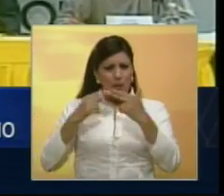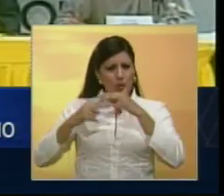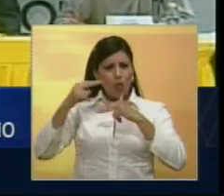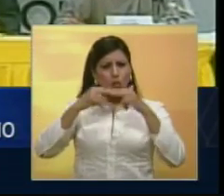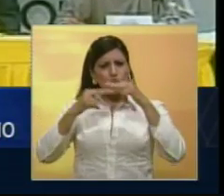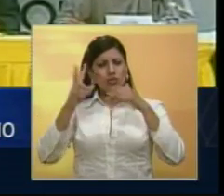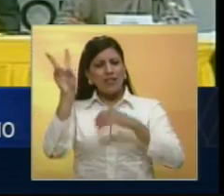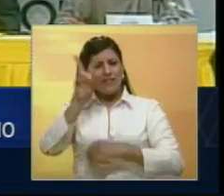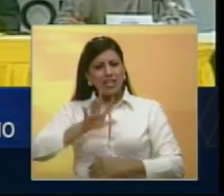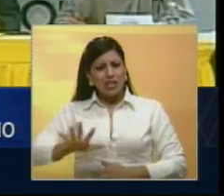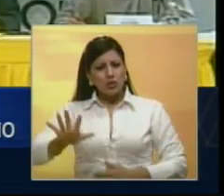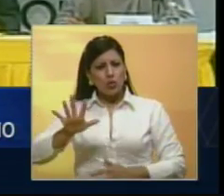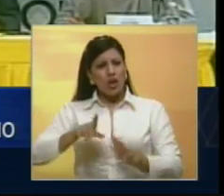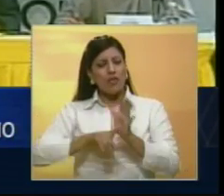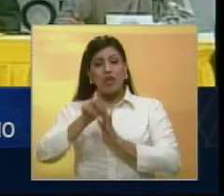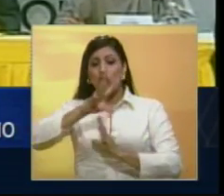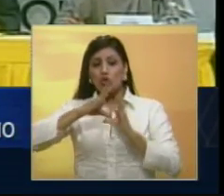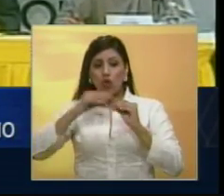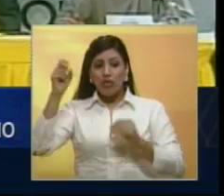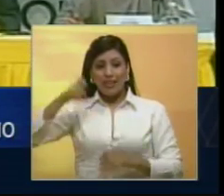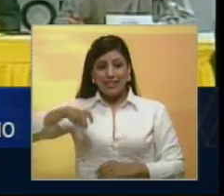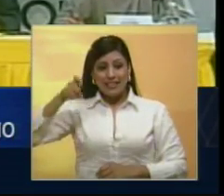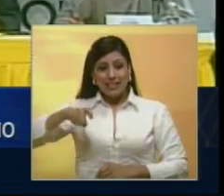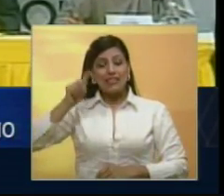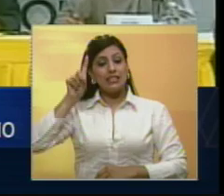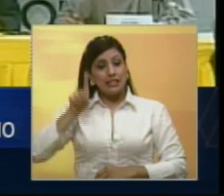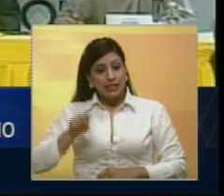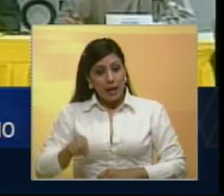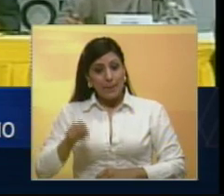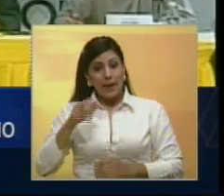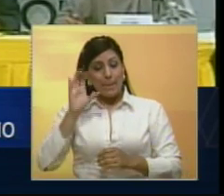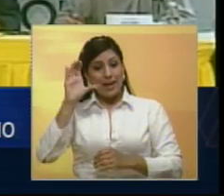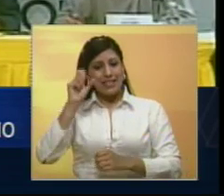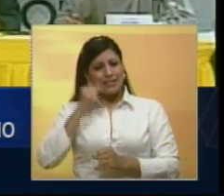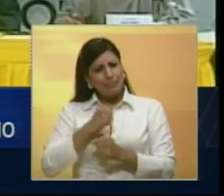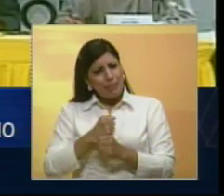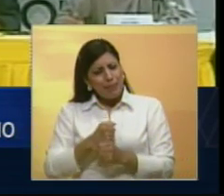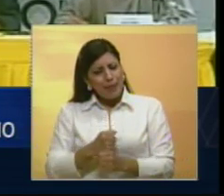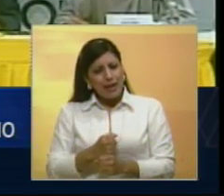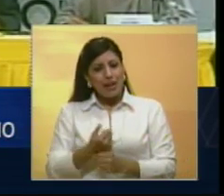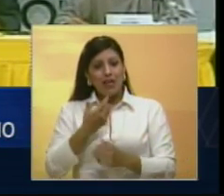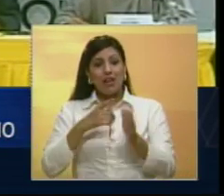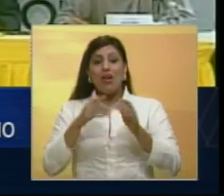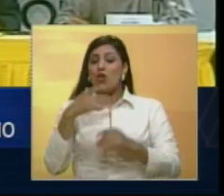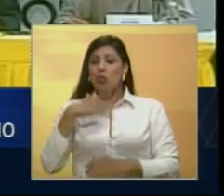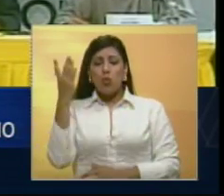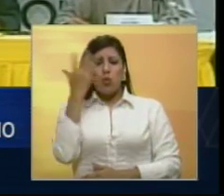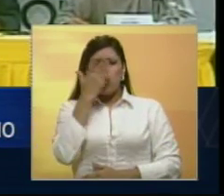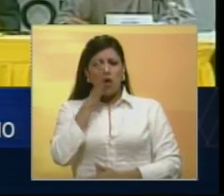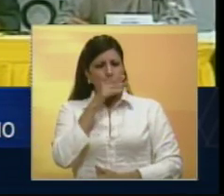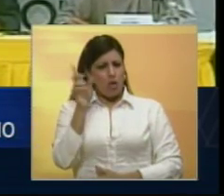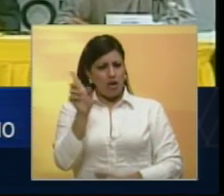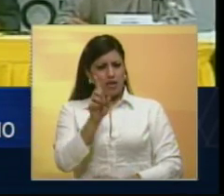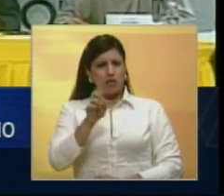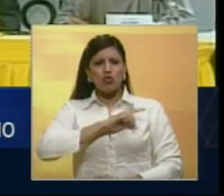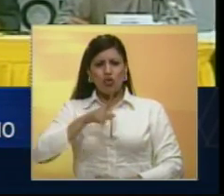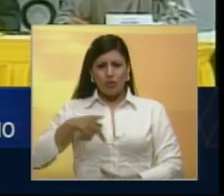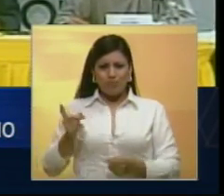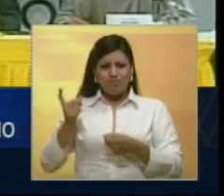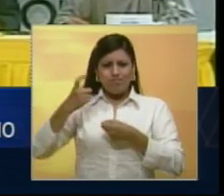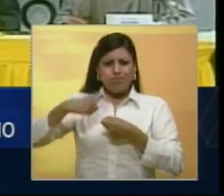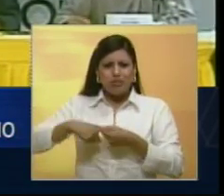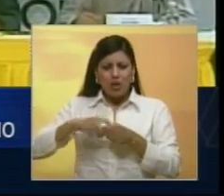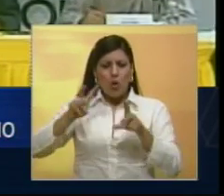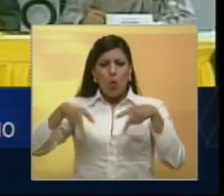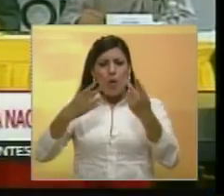la Venezuela productiva, bueno, que todos necesitamos y que el país espera que hagamos. No hay duda de que todos estamos incluidos en